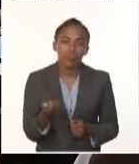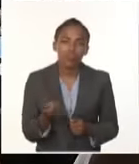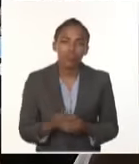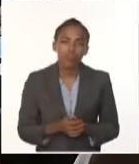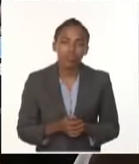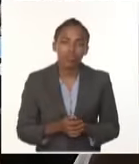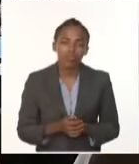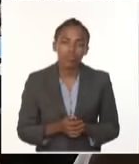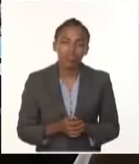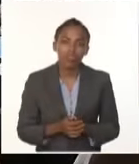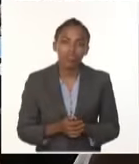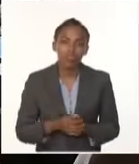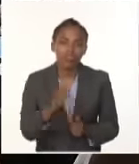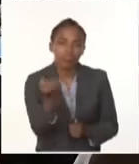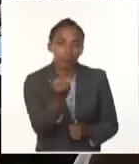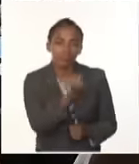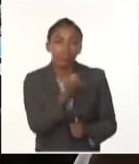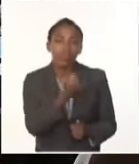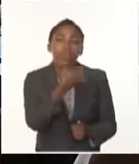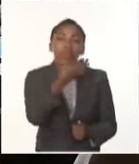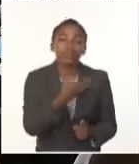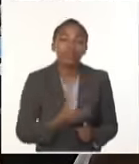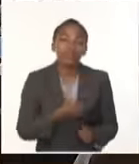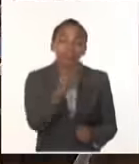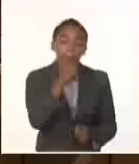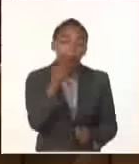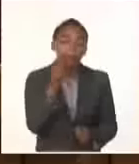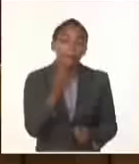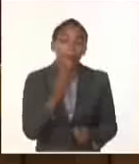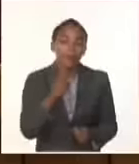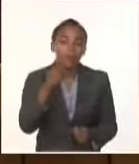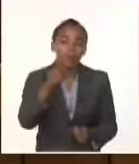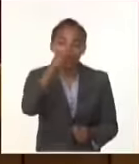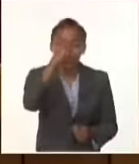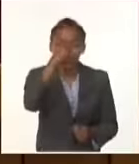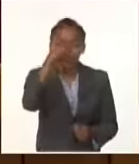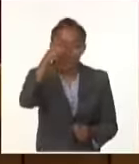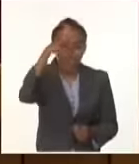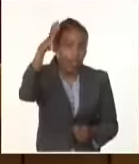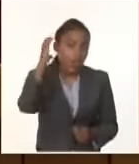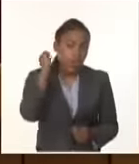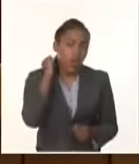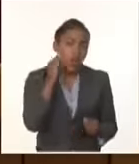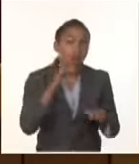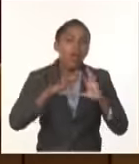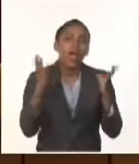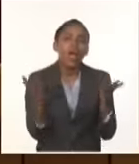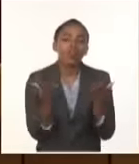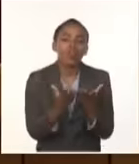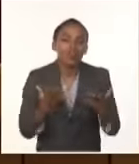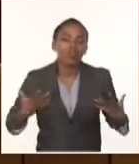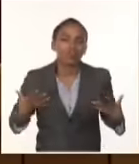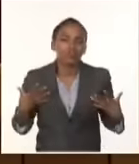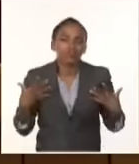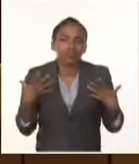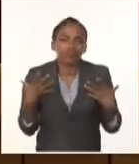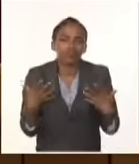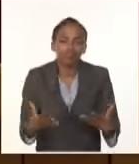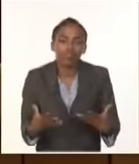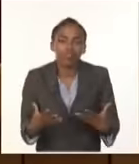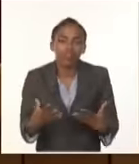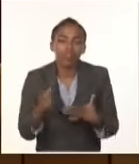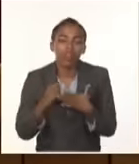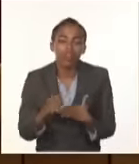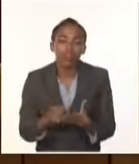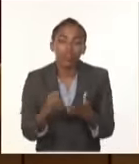a Fidel, a Raúl, al Che y a todos los que entregaron hasta el último centavo de sus ahorros y se fueron a vencer